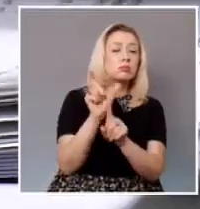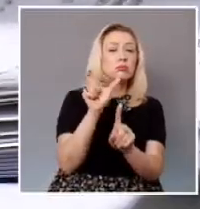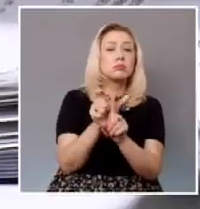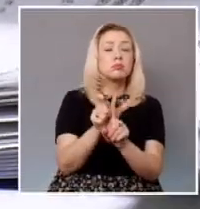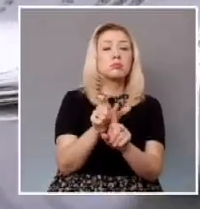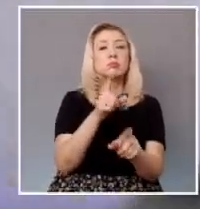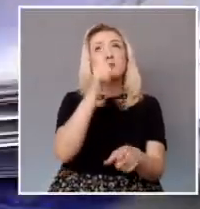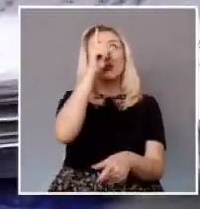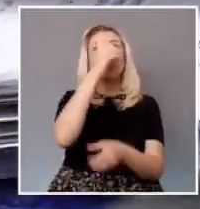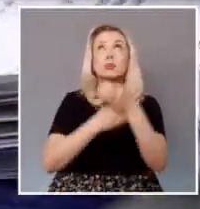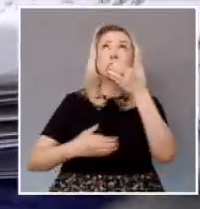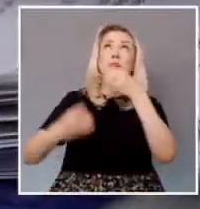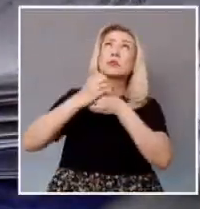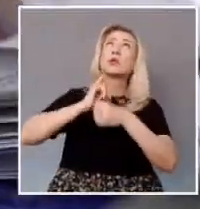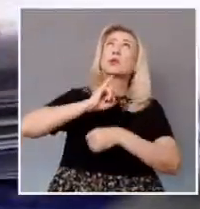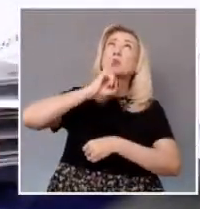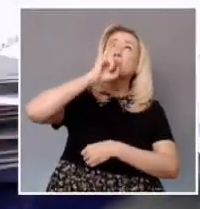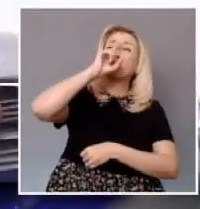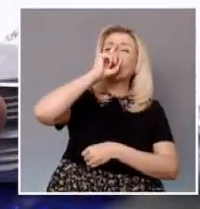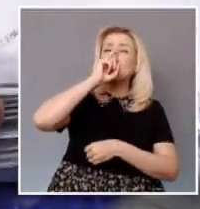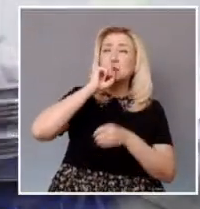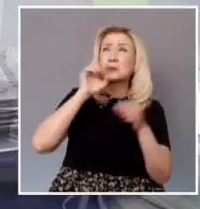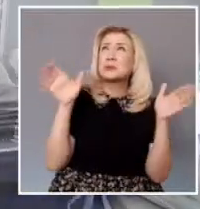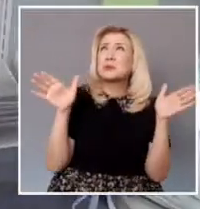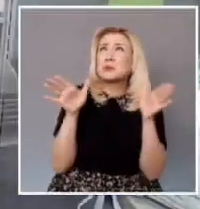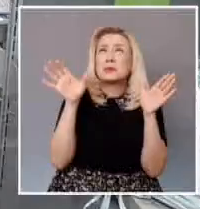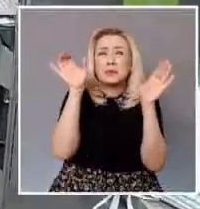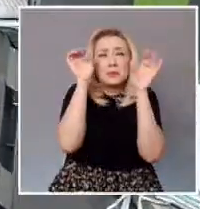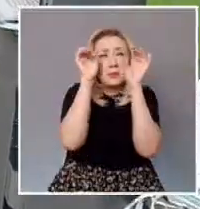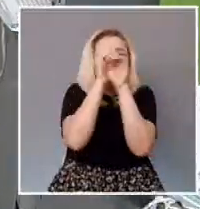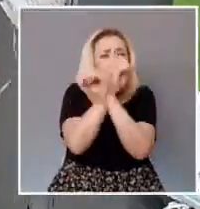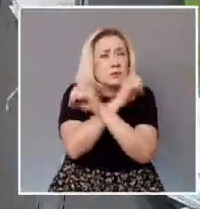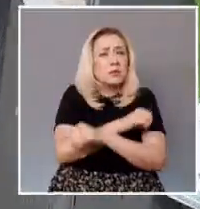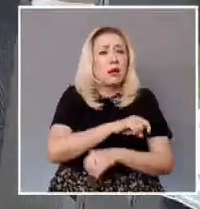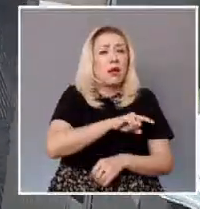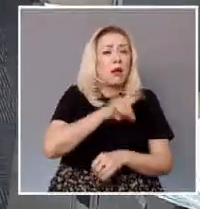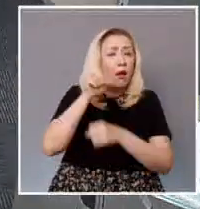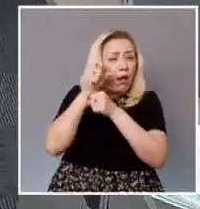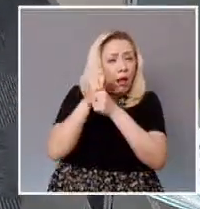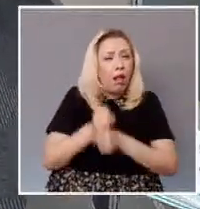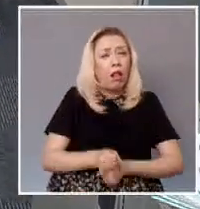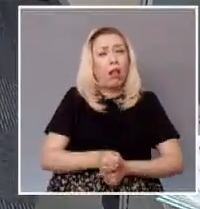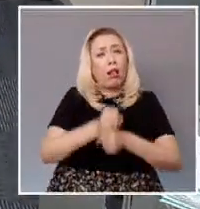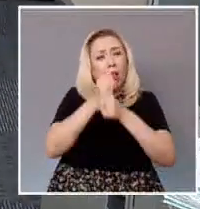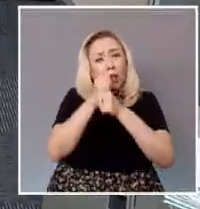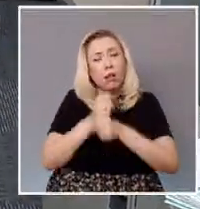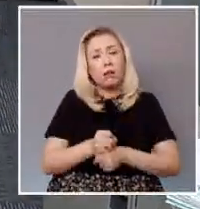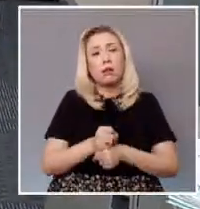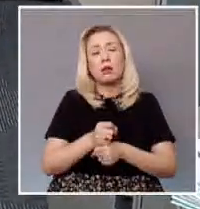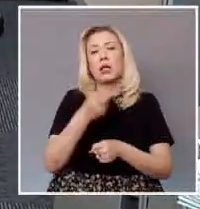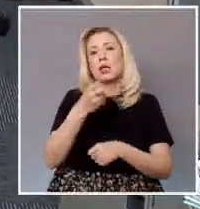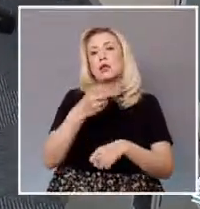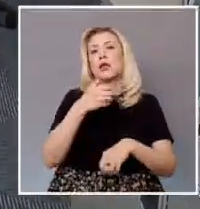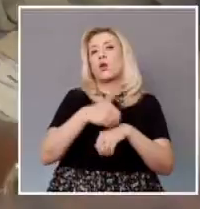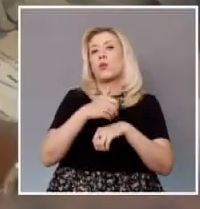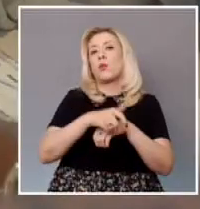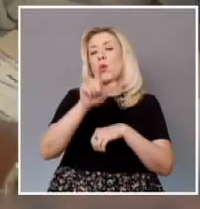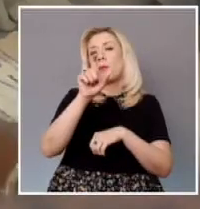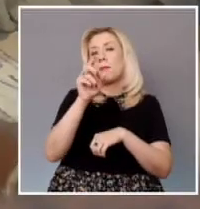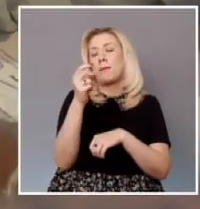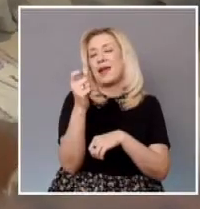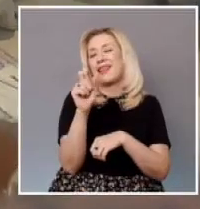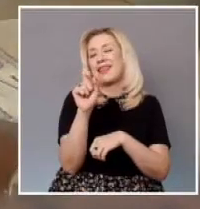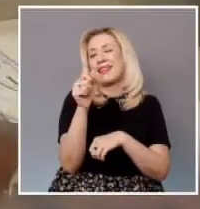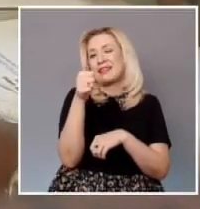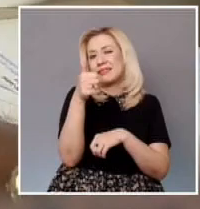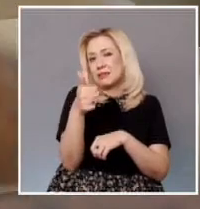través de un amparo que resolvió a su favor el juzgado 17º de distrito en el Estado de México, recuperó sus derechos y fue reintegrada